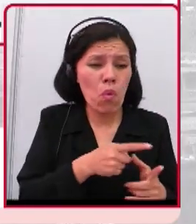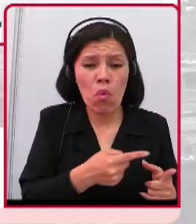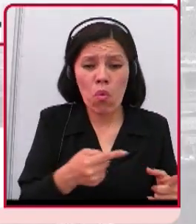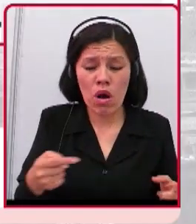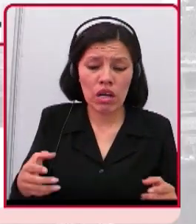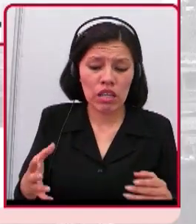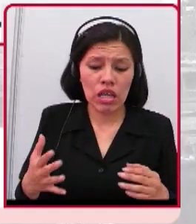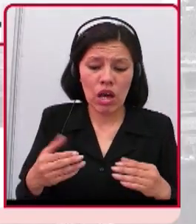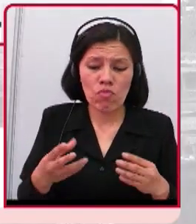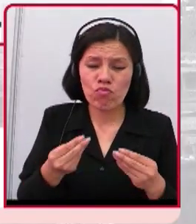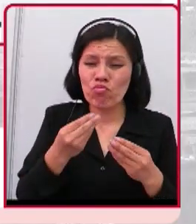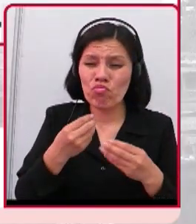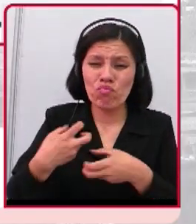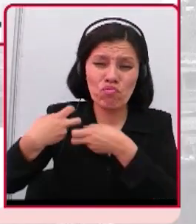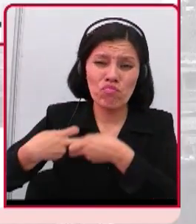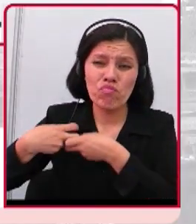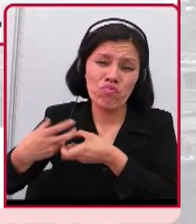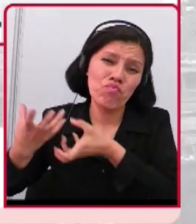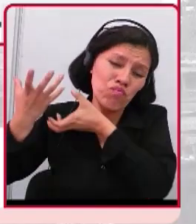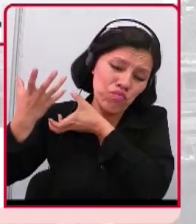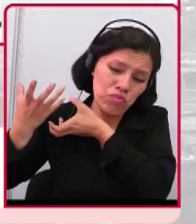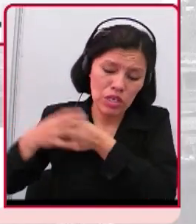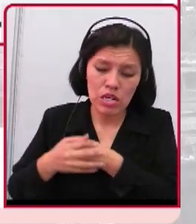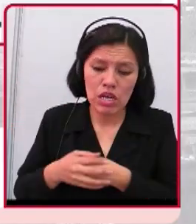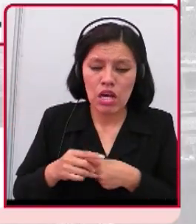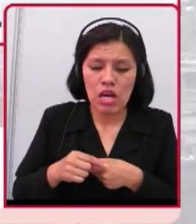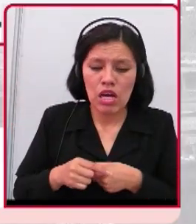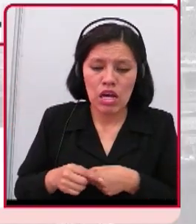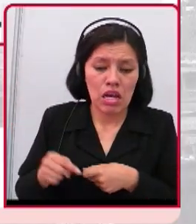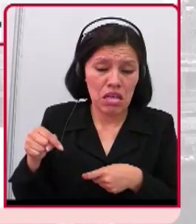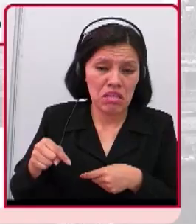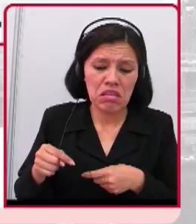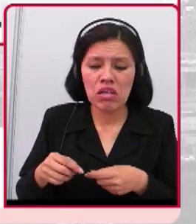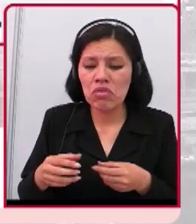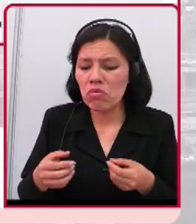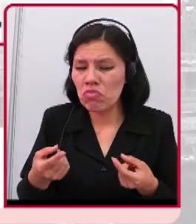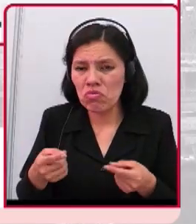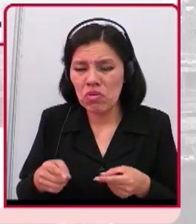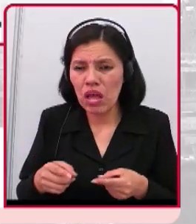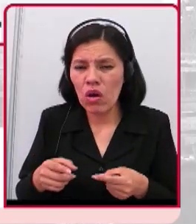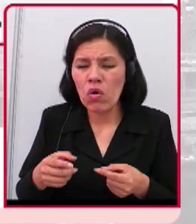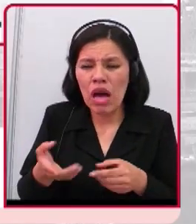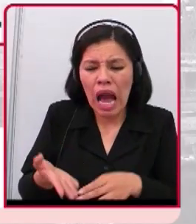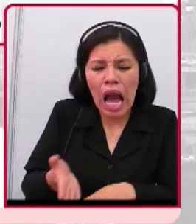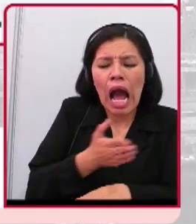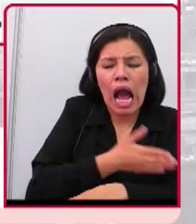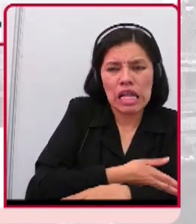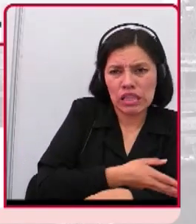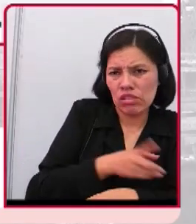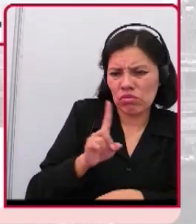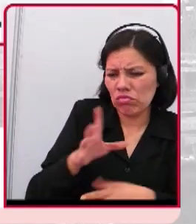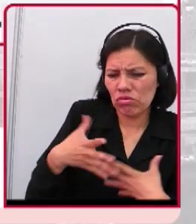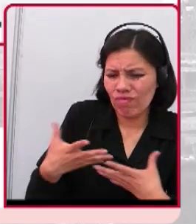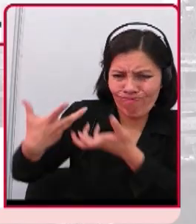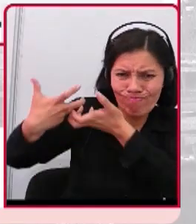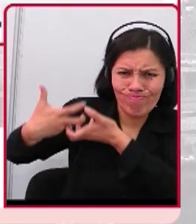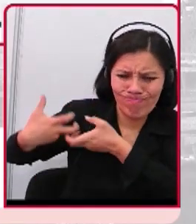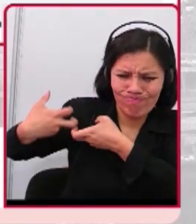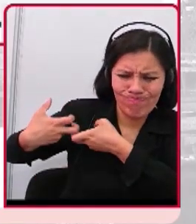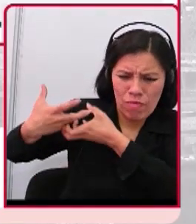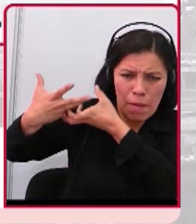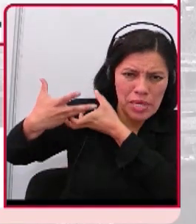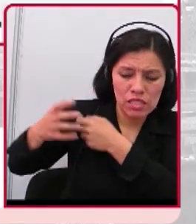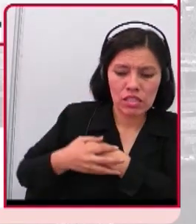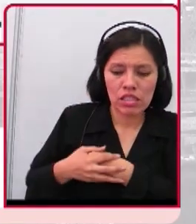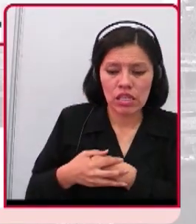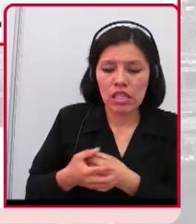sobrecarga, consideramos la etapa previa, la etapa donde no estaba sobrecargado, y también queríamos que el modelo lo analice. Veamos